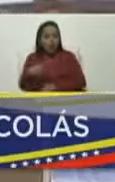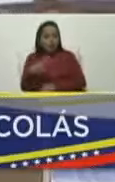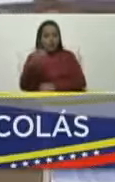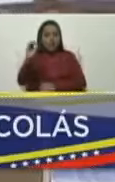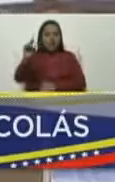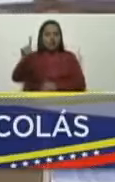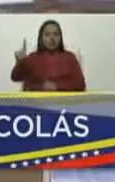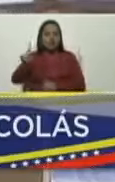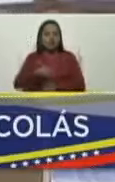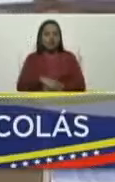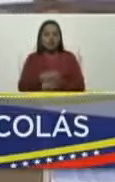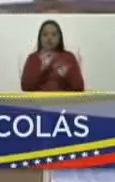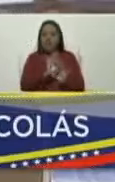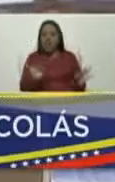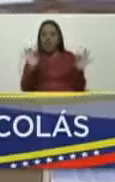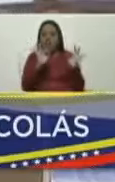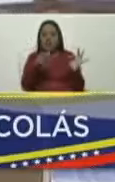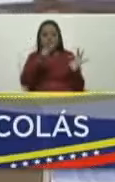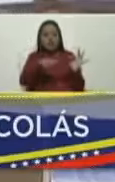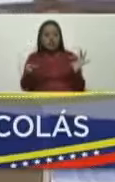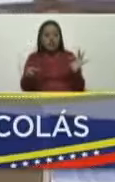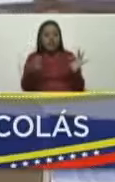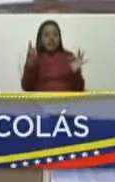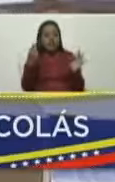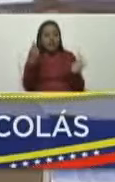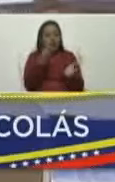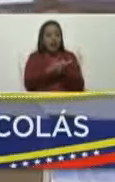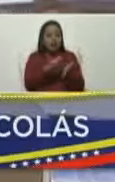0,01, o sea, nada. El